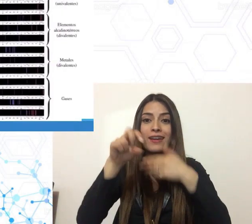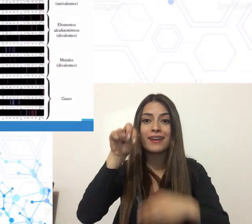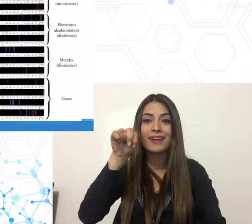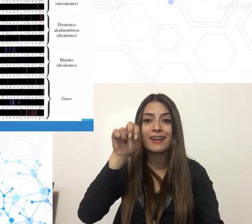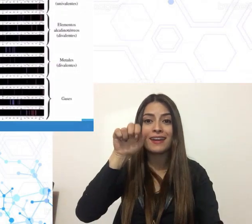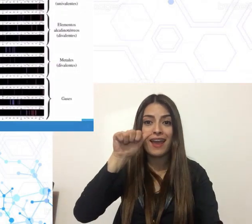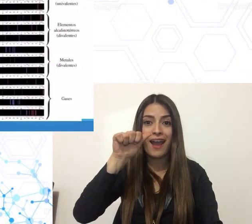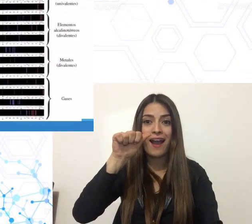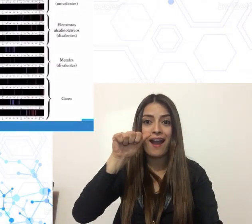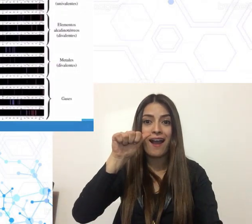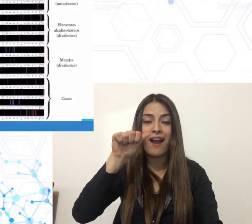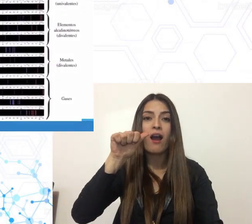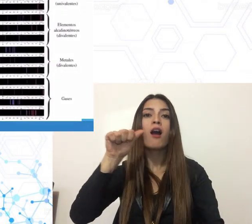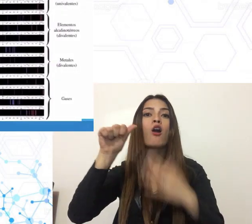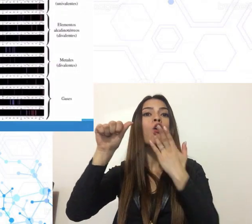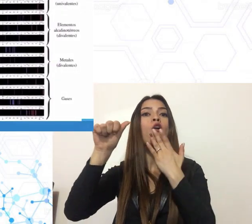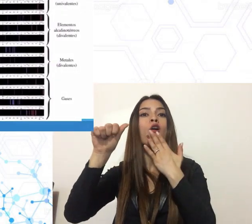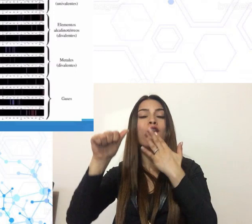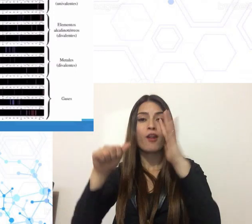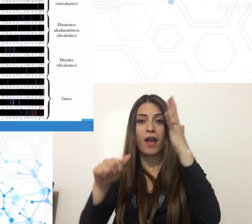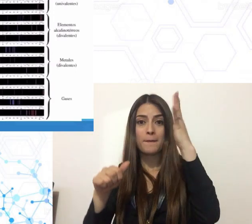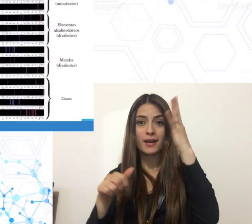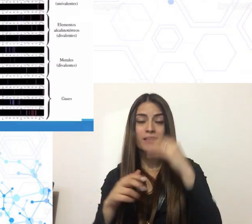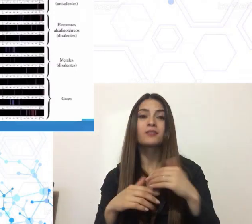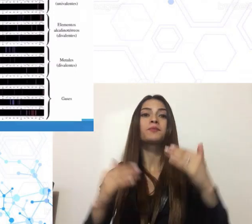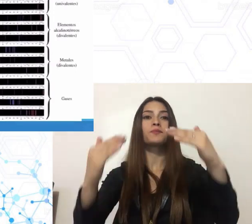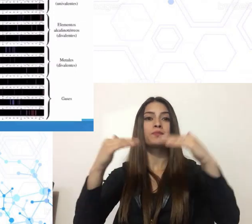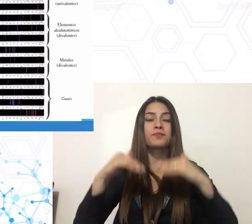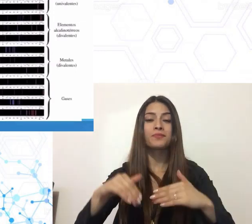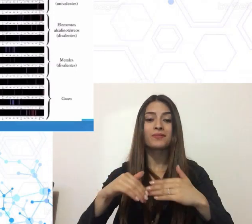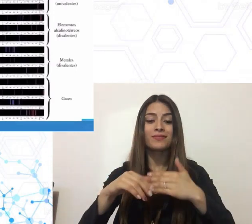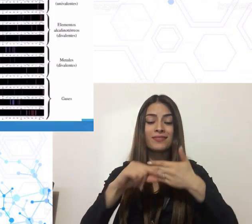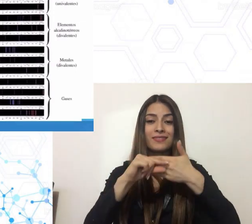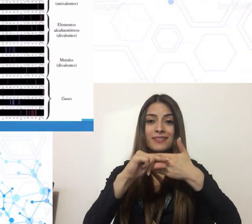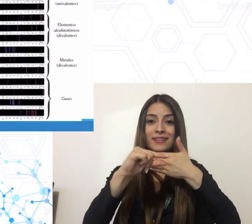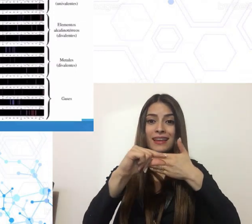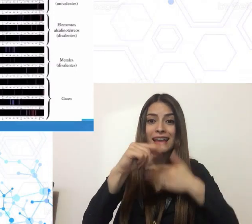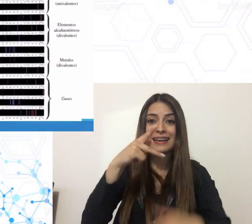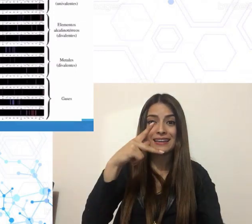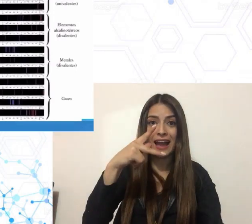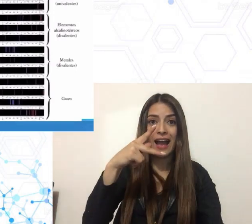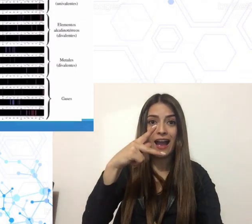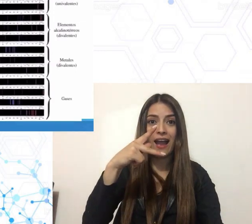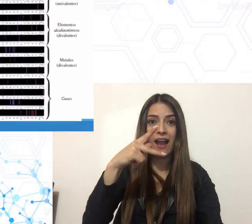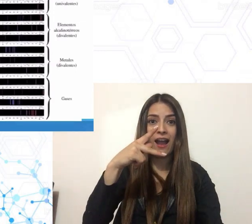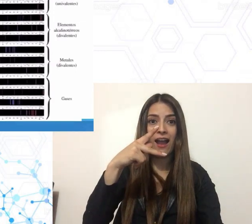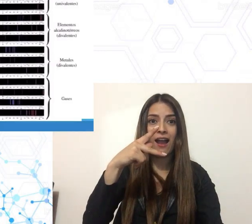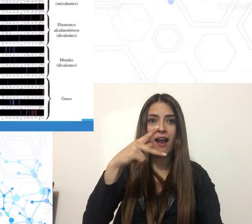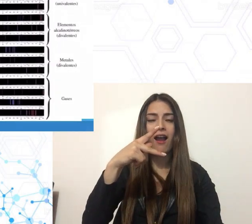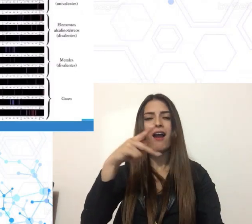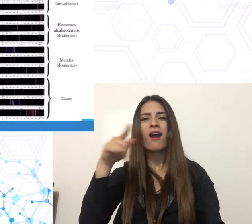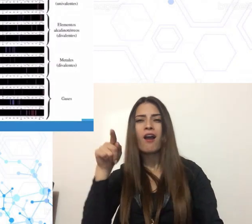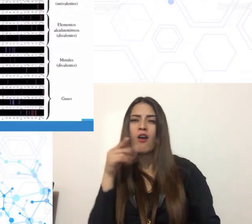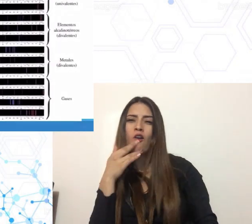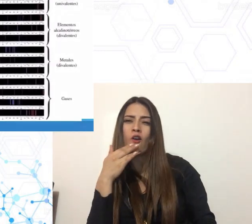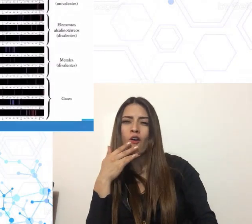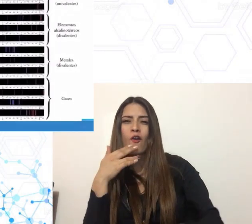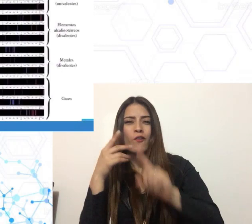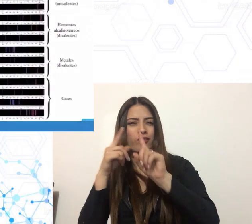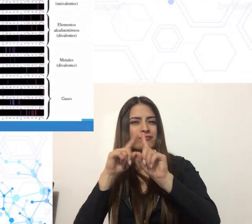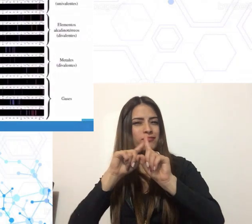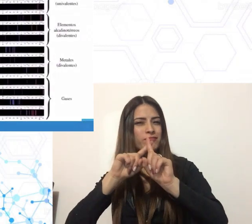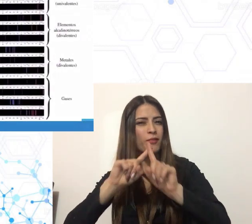a ninguna otra. Aquí está el sodio, solamente emite este color amarillo en una longitud de onda. Si observo